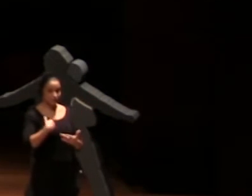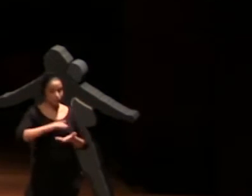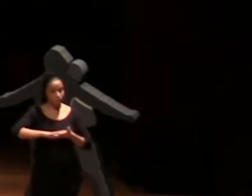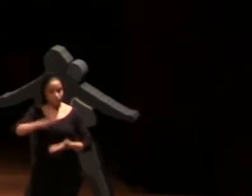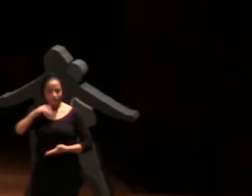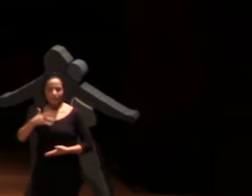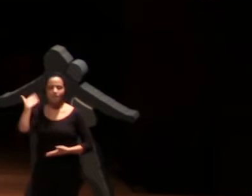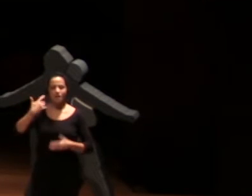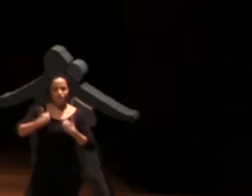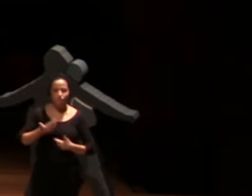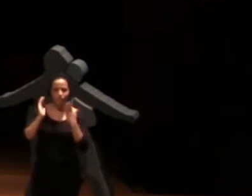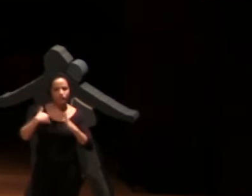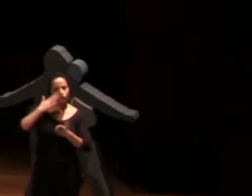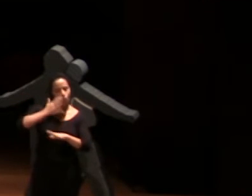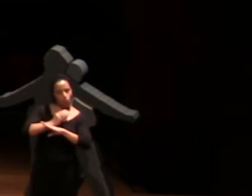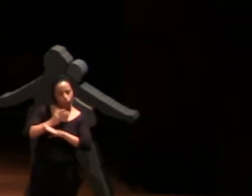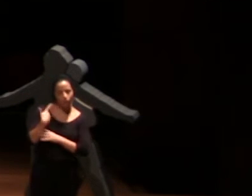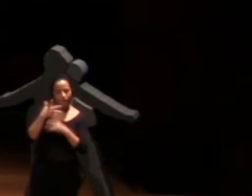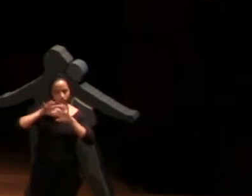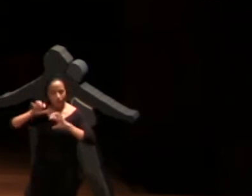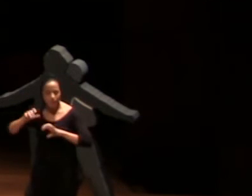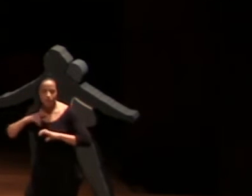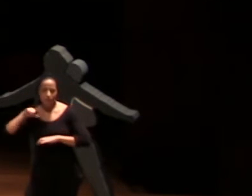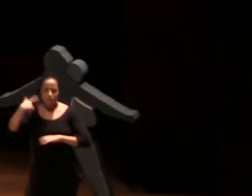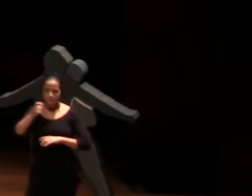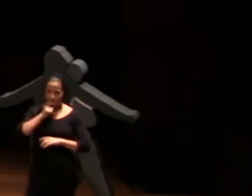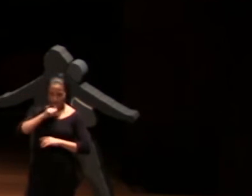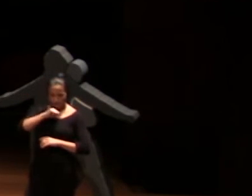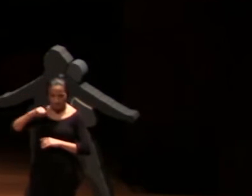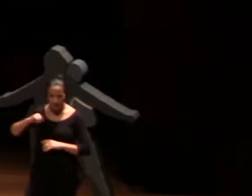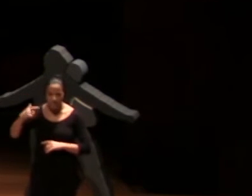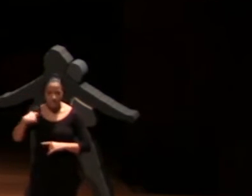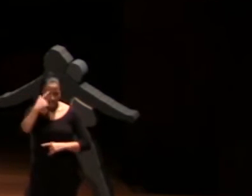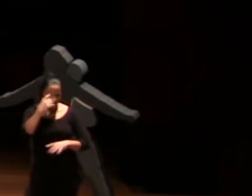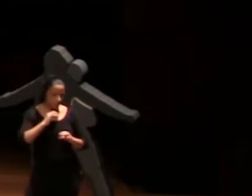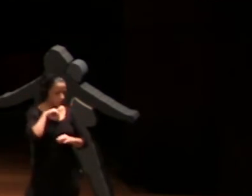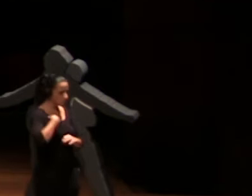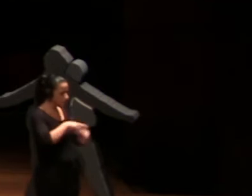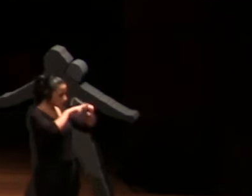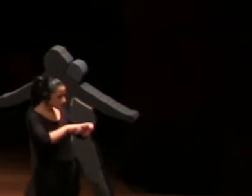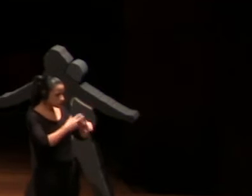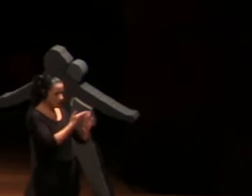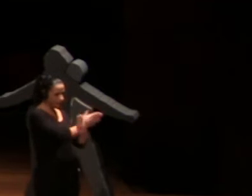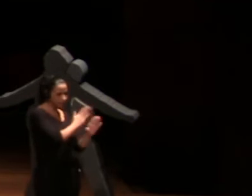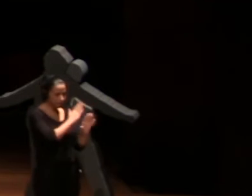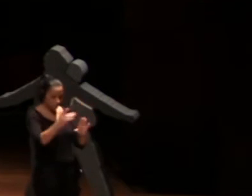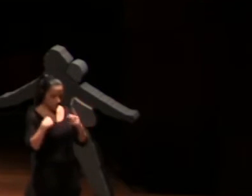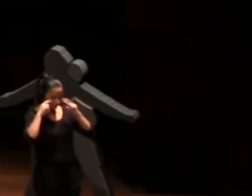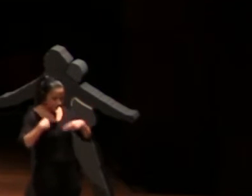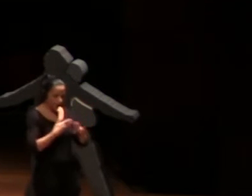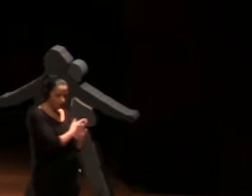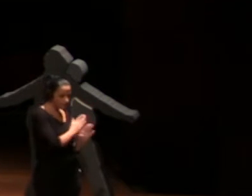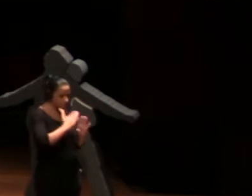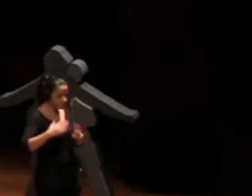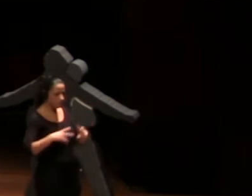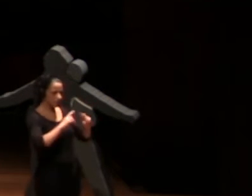último curso que aprendió o de sus dificultades, las creencias y las expectativas previas a ese contacto también tienen un peso